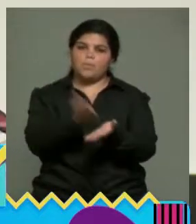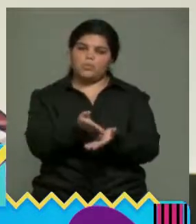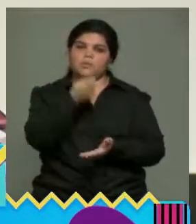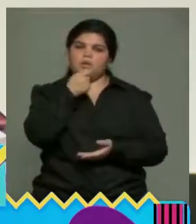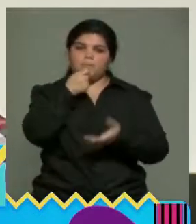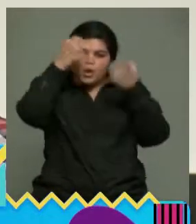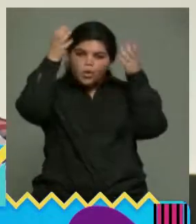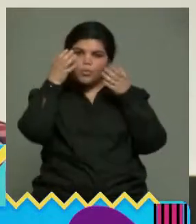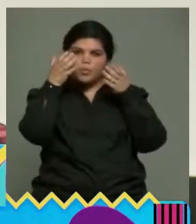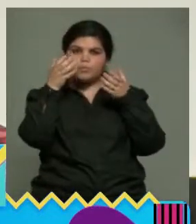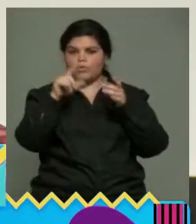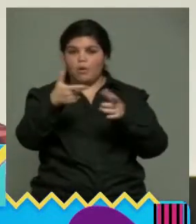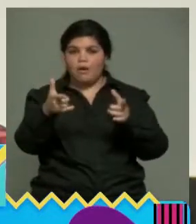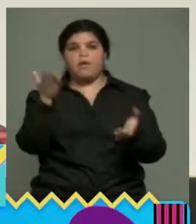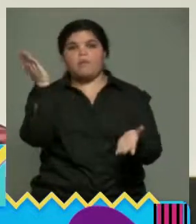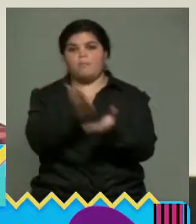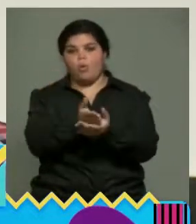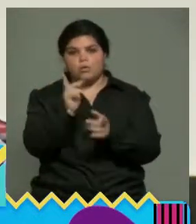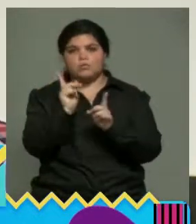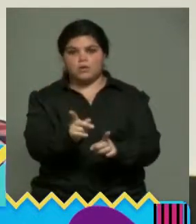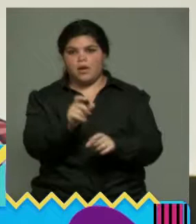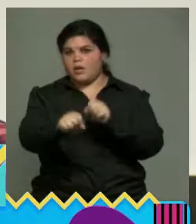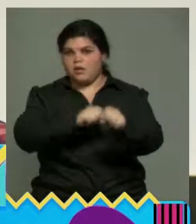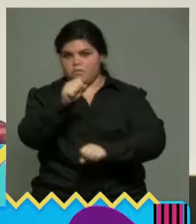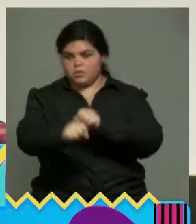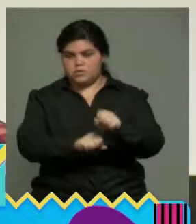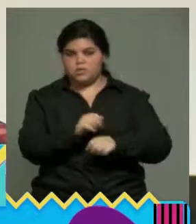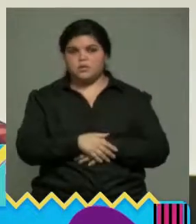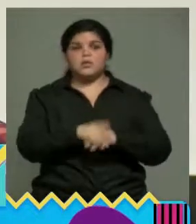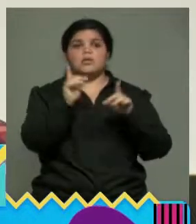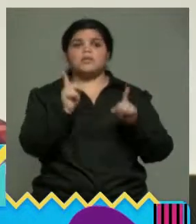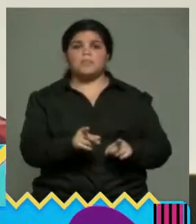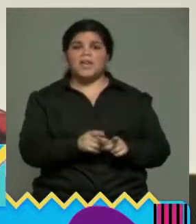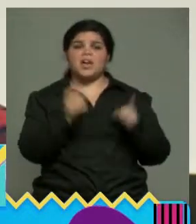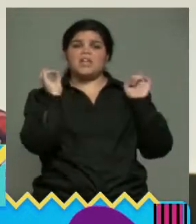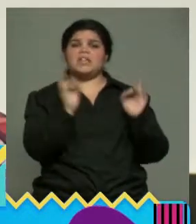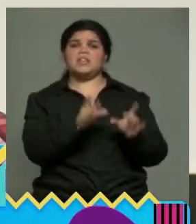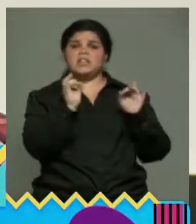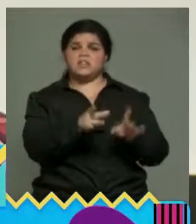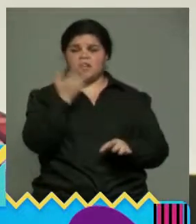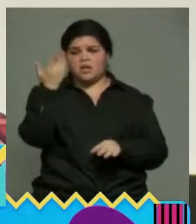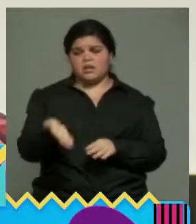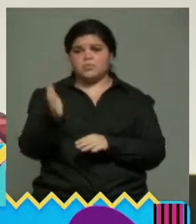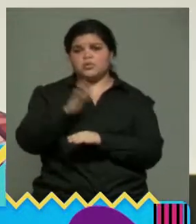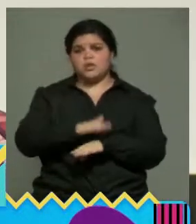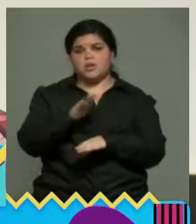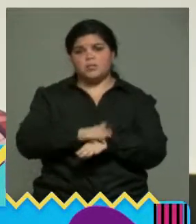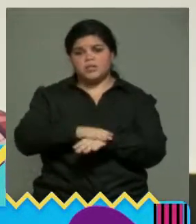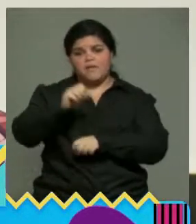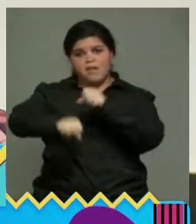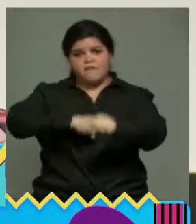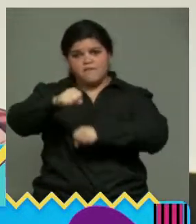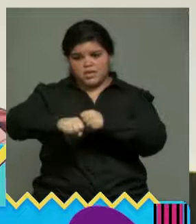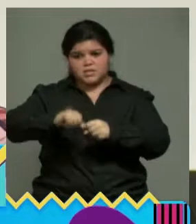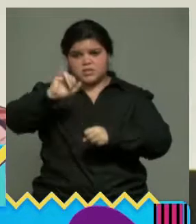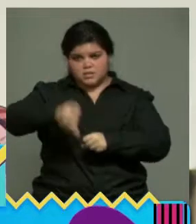bicicletas. Y por ahí, una de las grandes críticas, viendo el tema de las críticas por parte de los usuarios de las bicicletas y de las bicisendas,